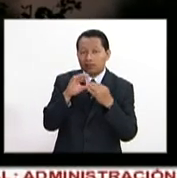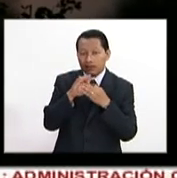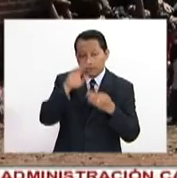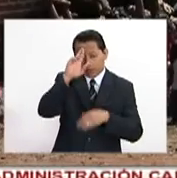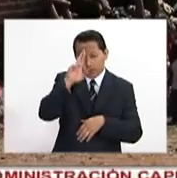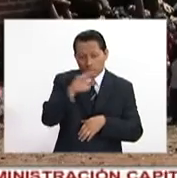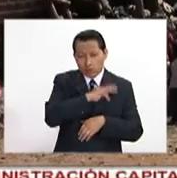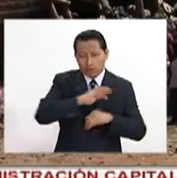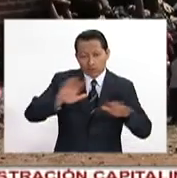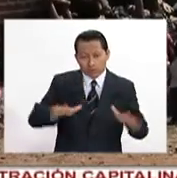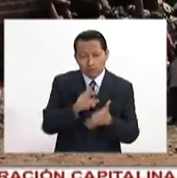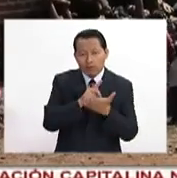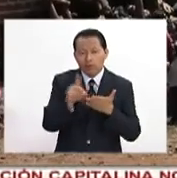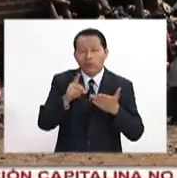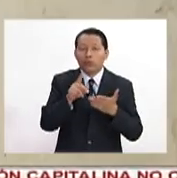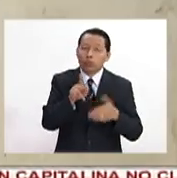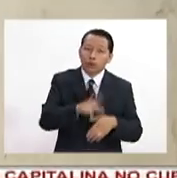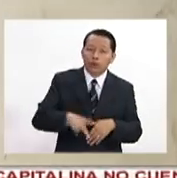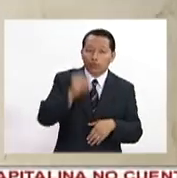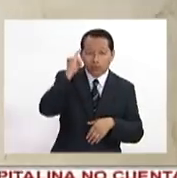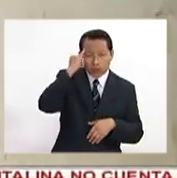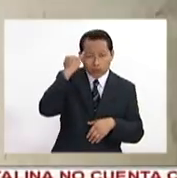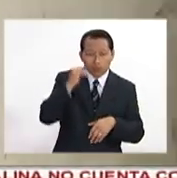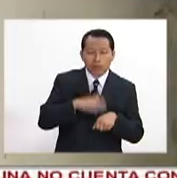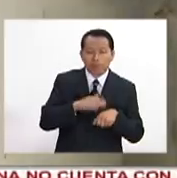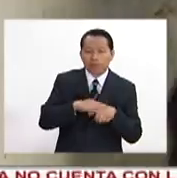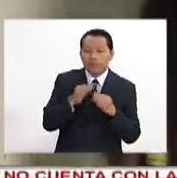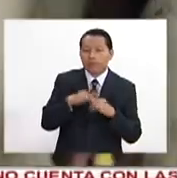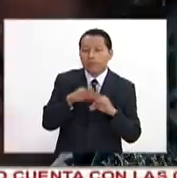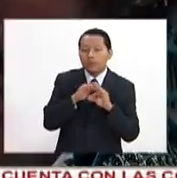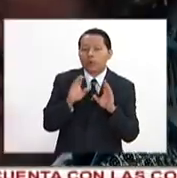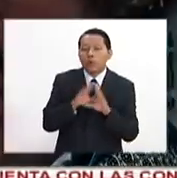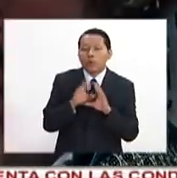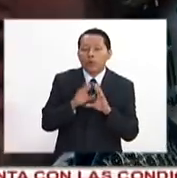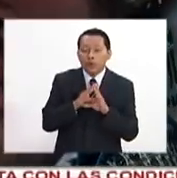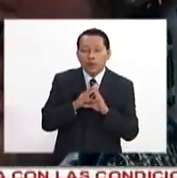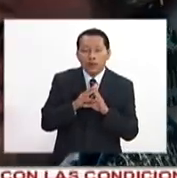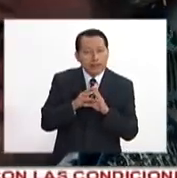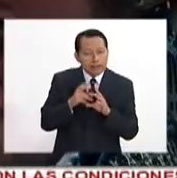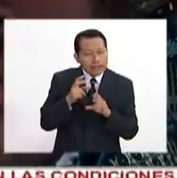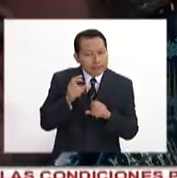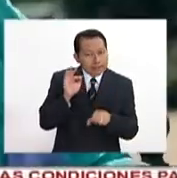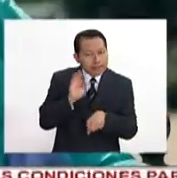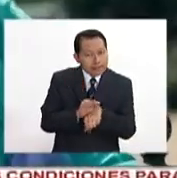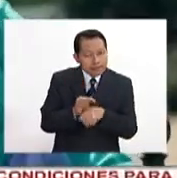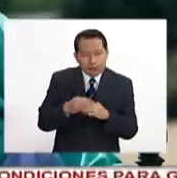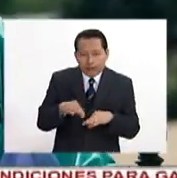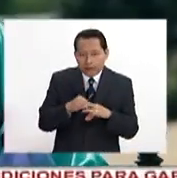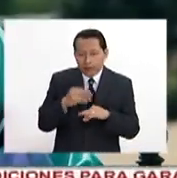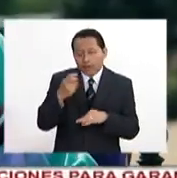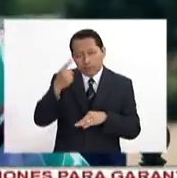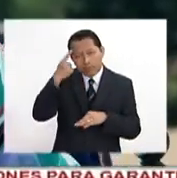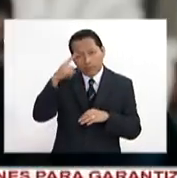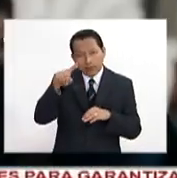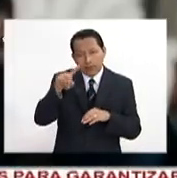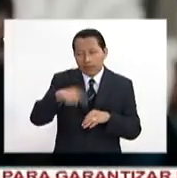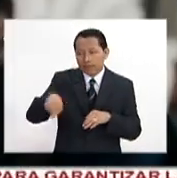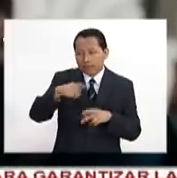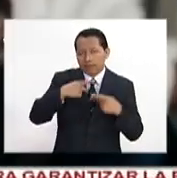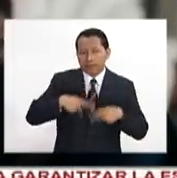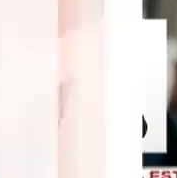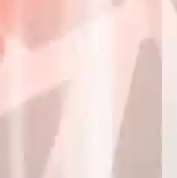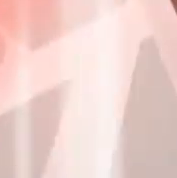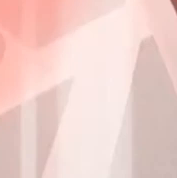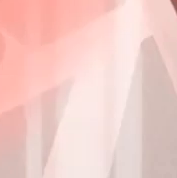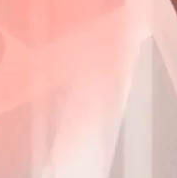la promoción de los derechos de los pueblos indígenas ocupan ya un papel fundamental en la sociedad.